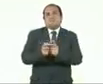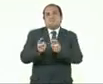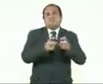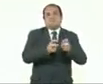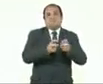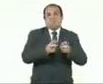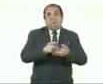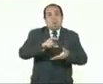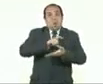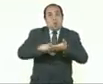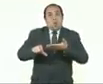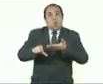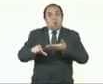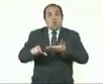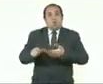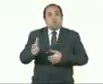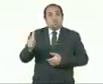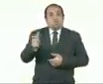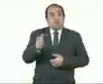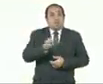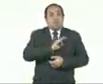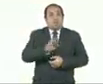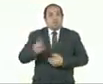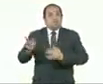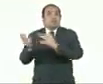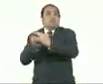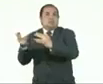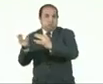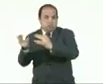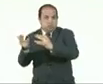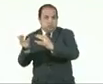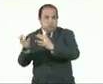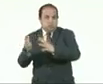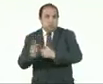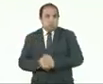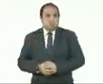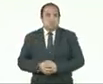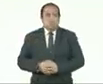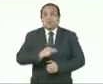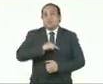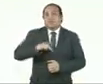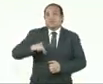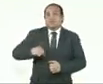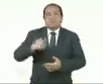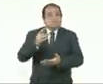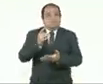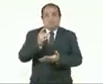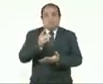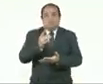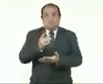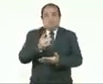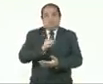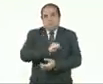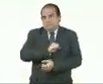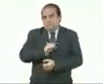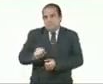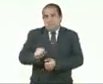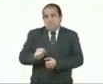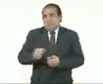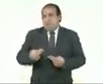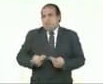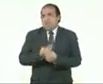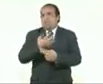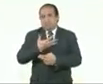arma y es capaz de cometer un homicidio? Para nosotros no es que la maldad venga de